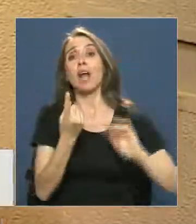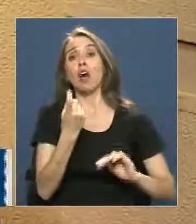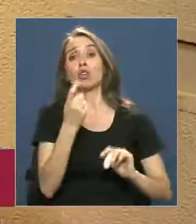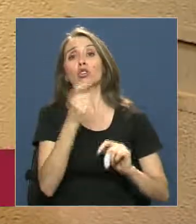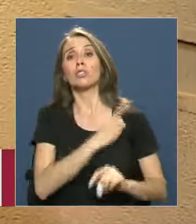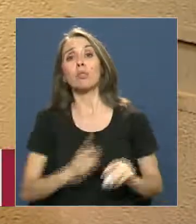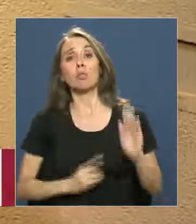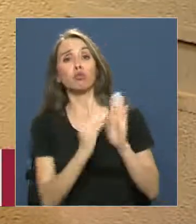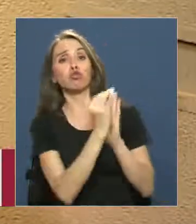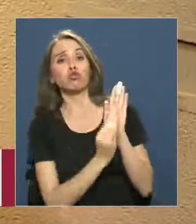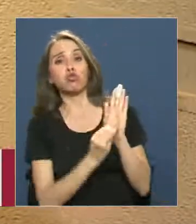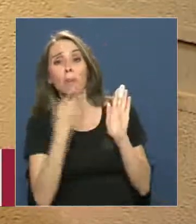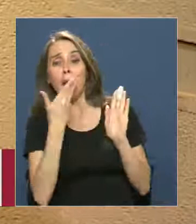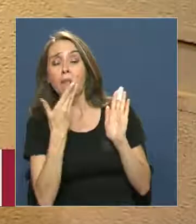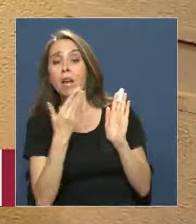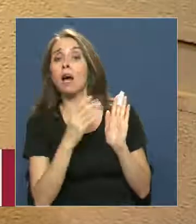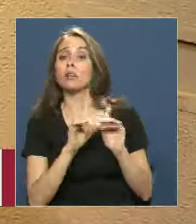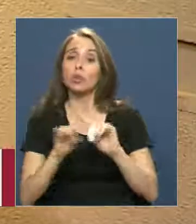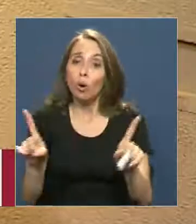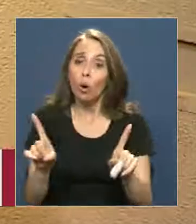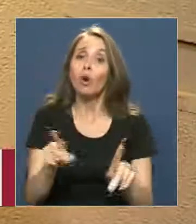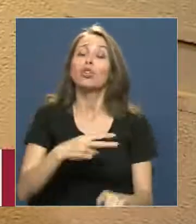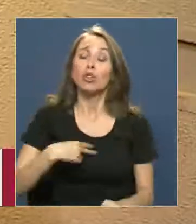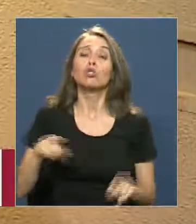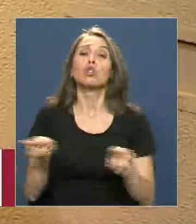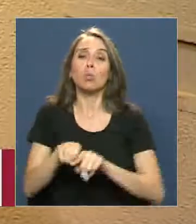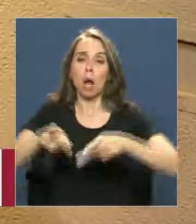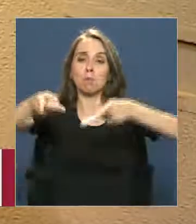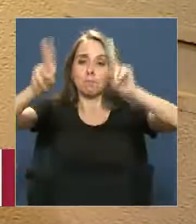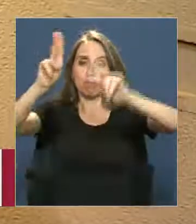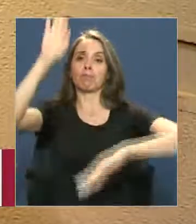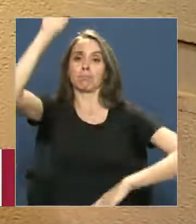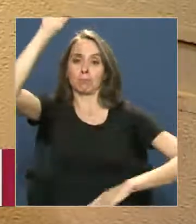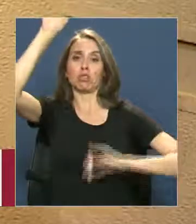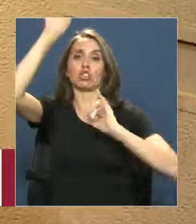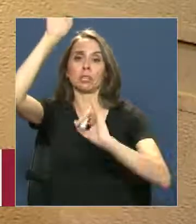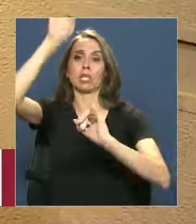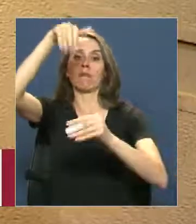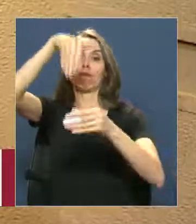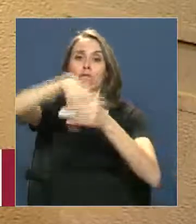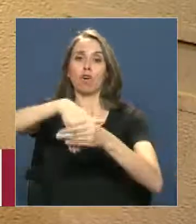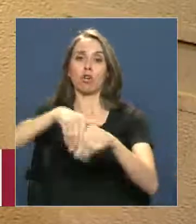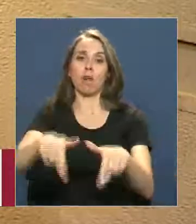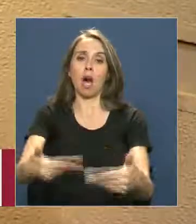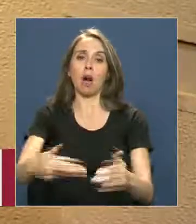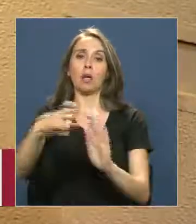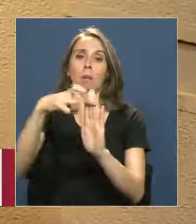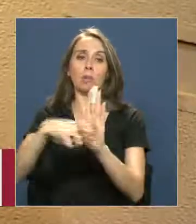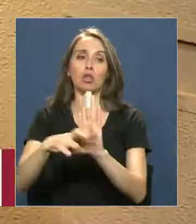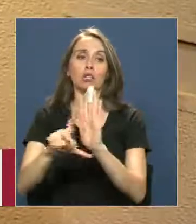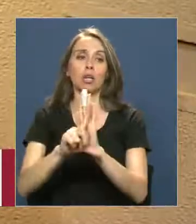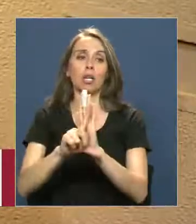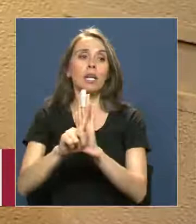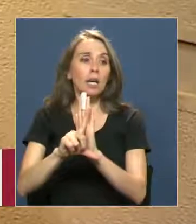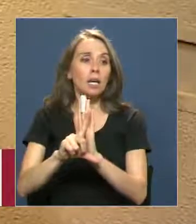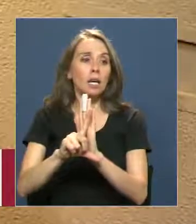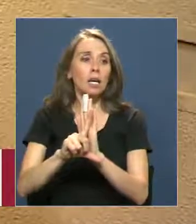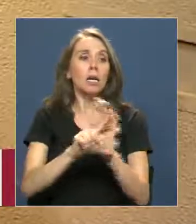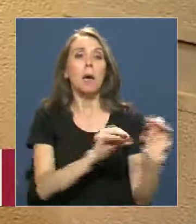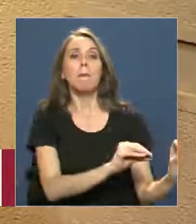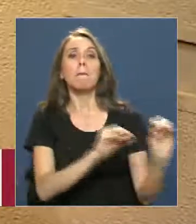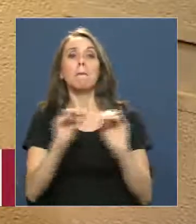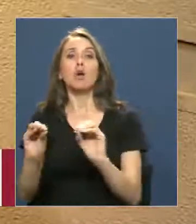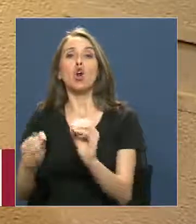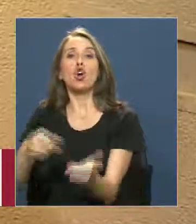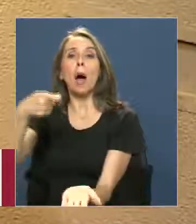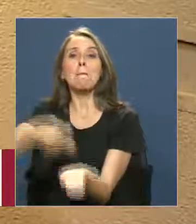inscritos, de todas maneras nosotros damos la unanimidad para que se vote en este minuto el proyecto de ley de prórroga de las